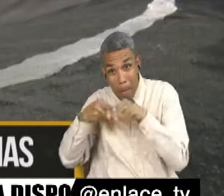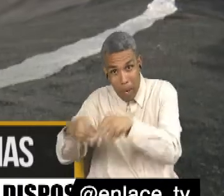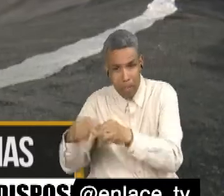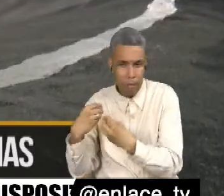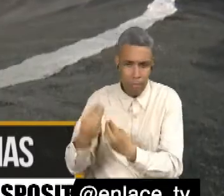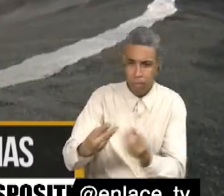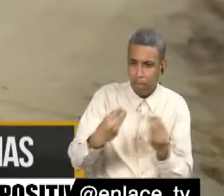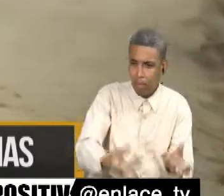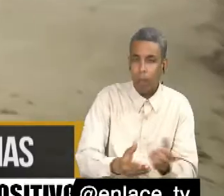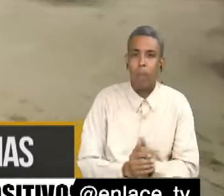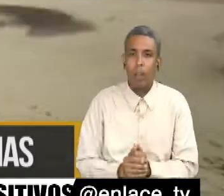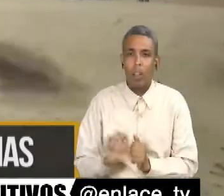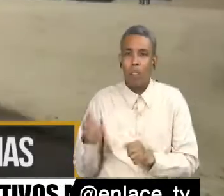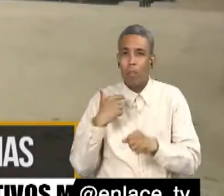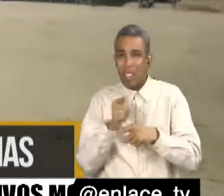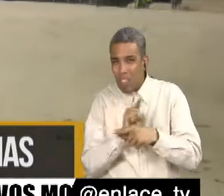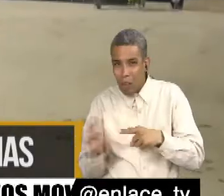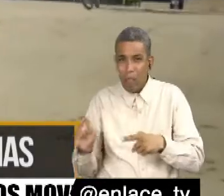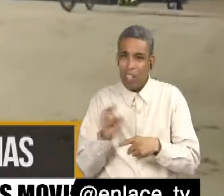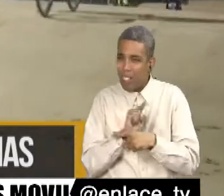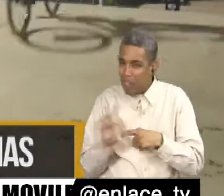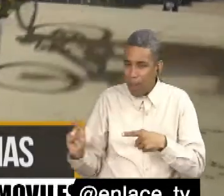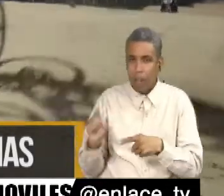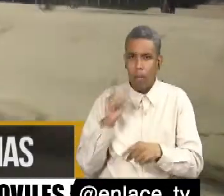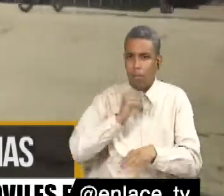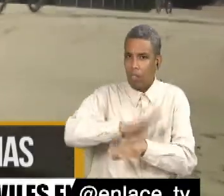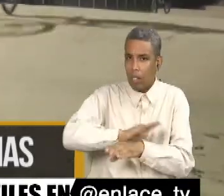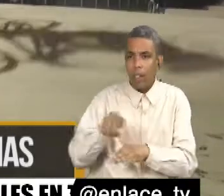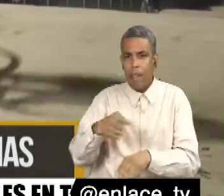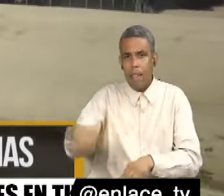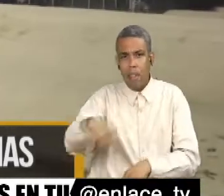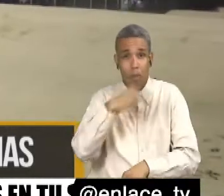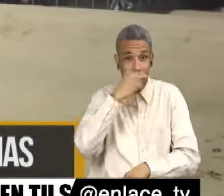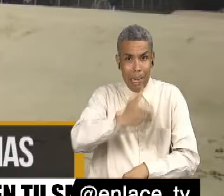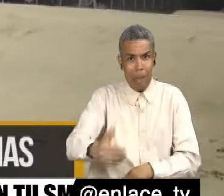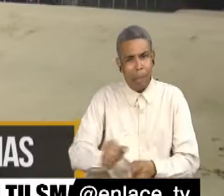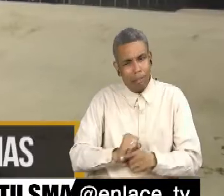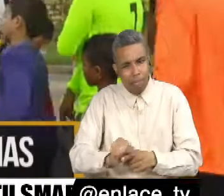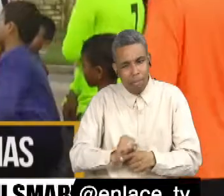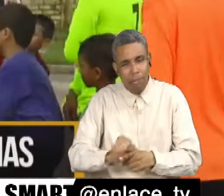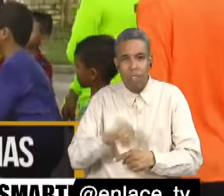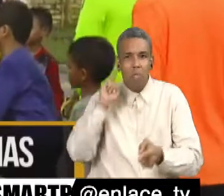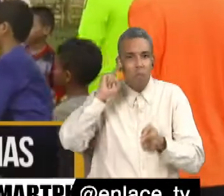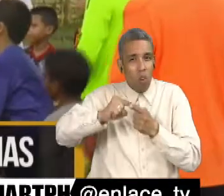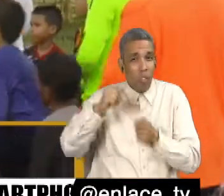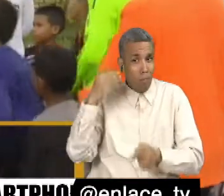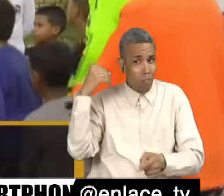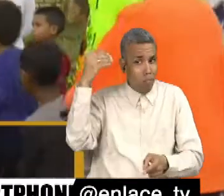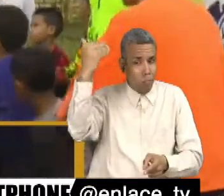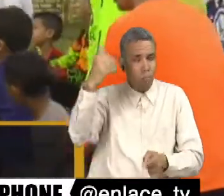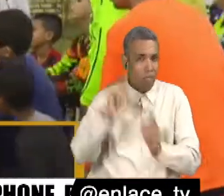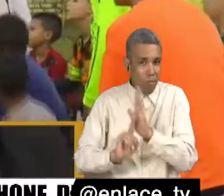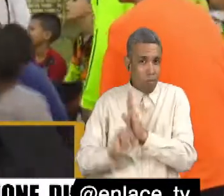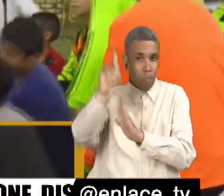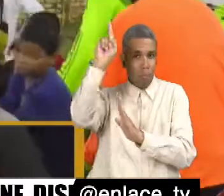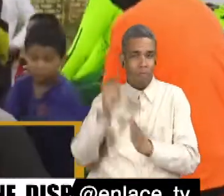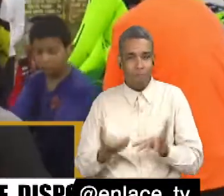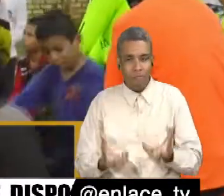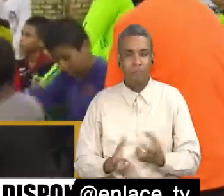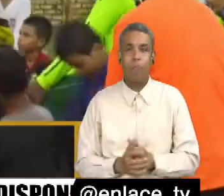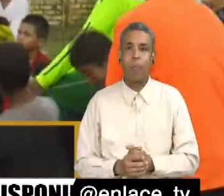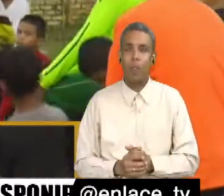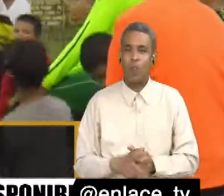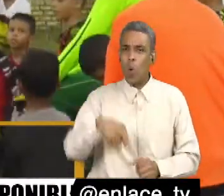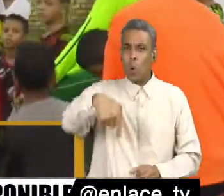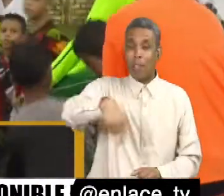profe, entrenan todas las tardes para llegar a ser los mejores en esta disciplina. La verdad, muy aceptado el deporte.